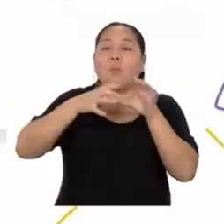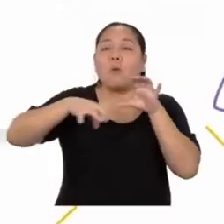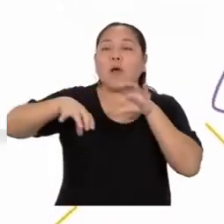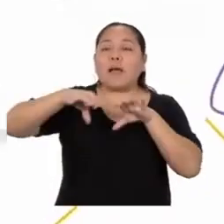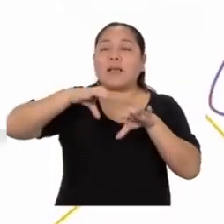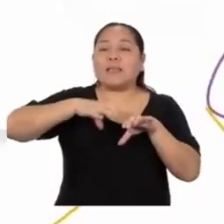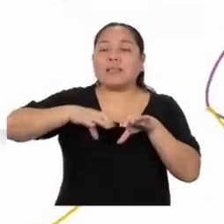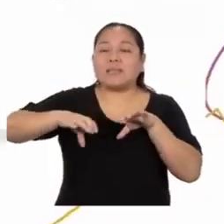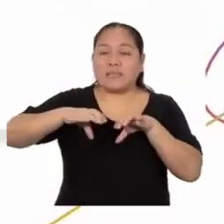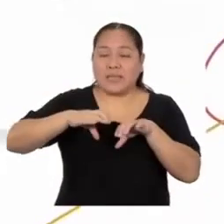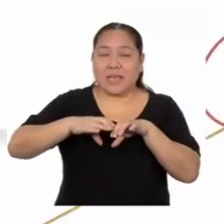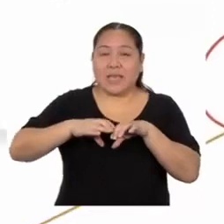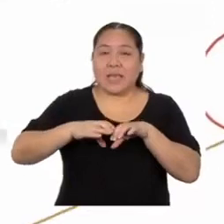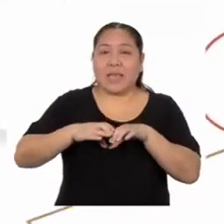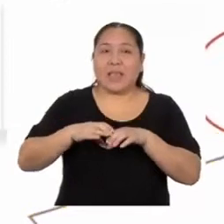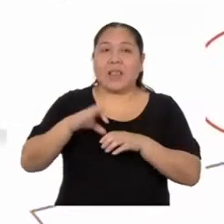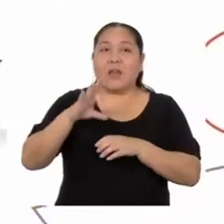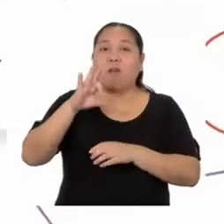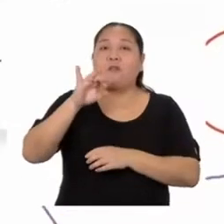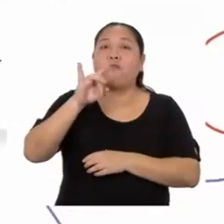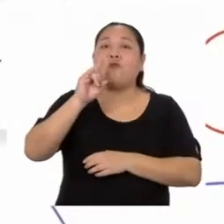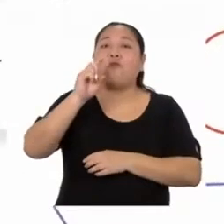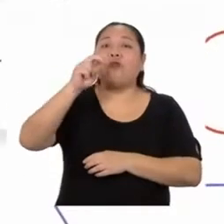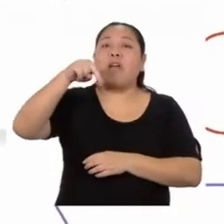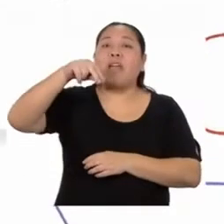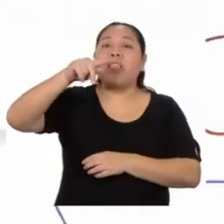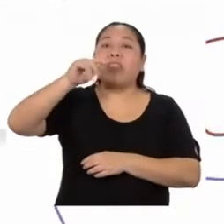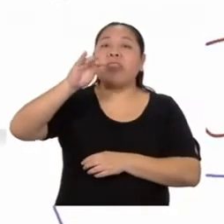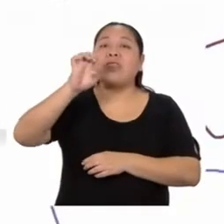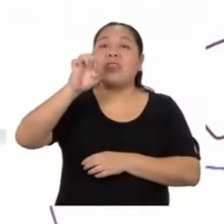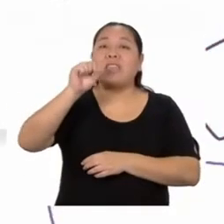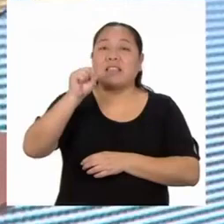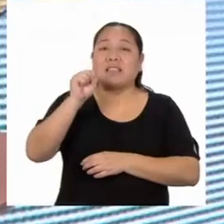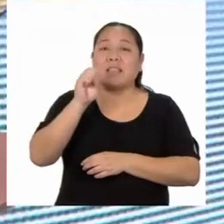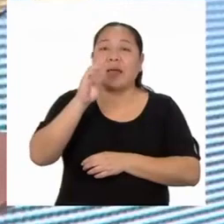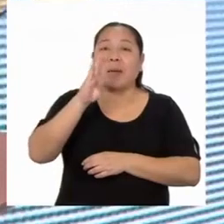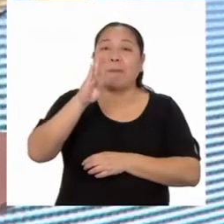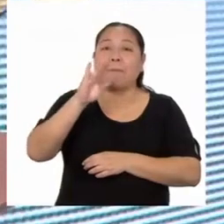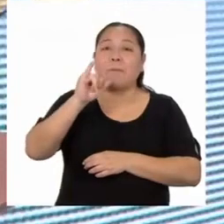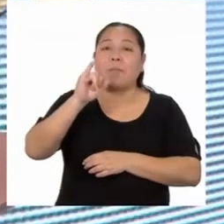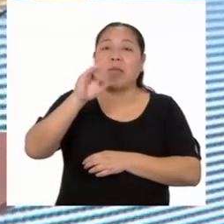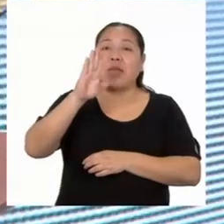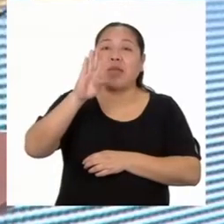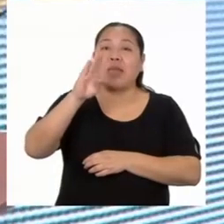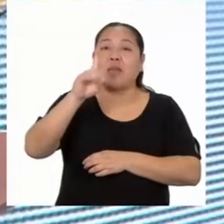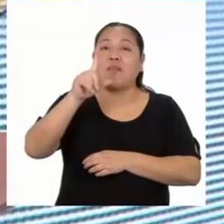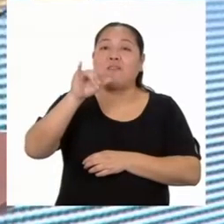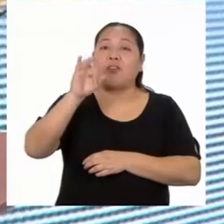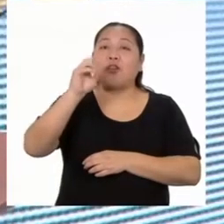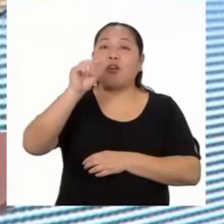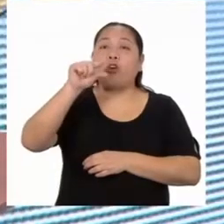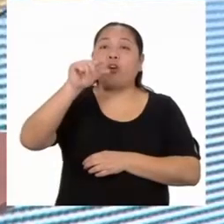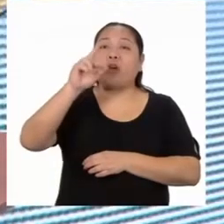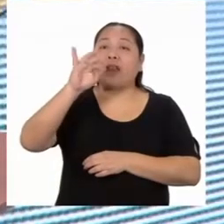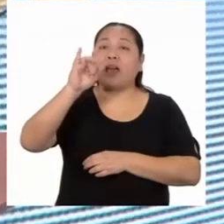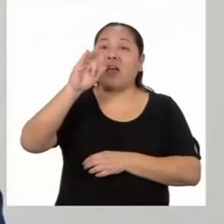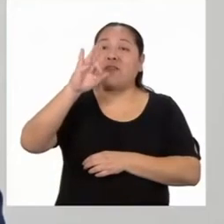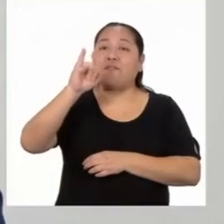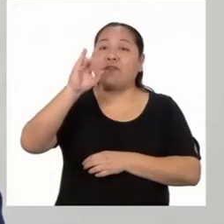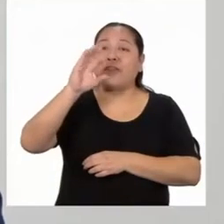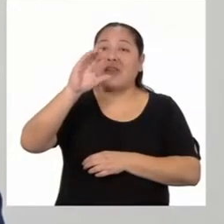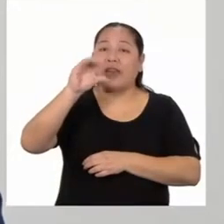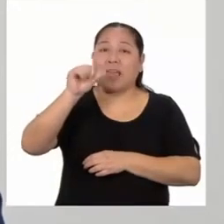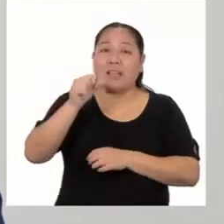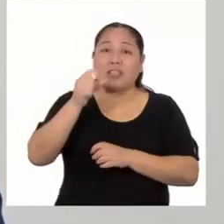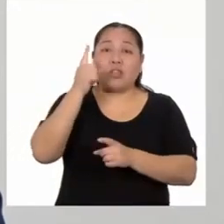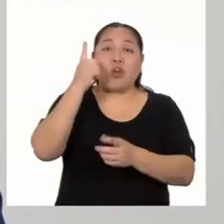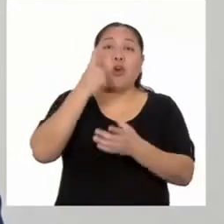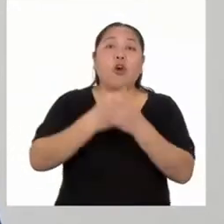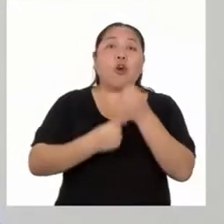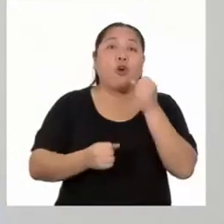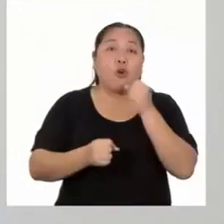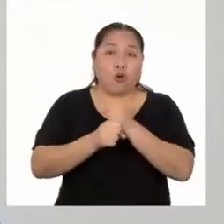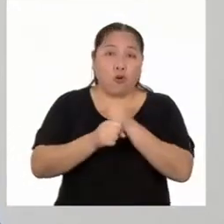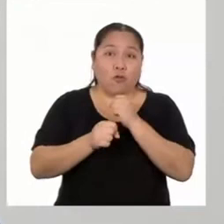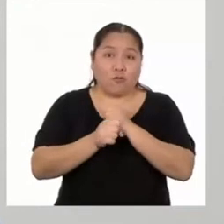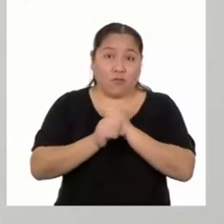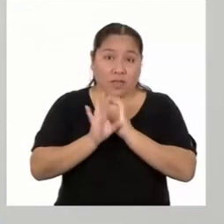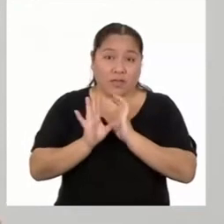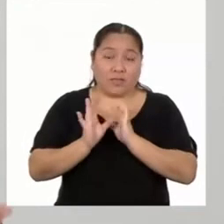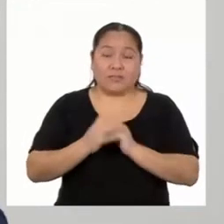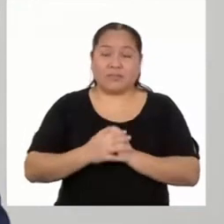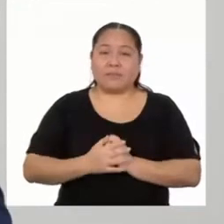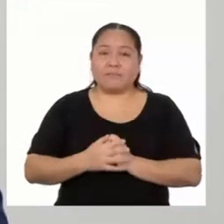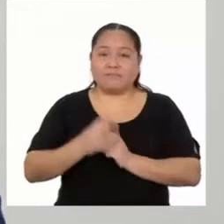de fuentes bibliográficas confiables? ¡Ya está! ¡Wow! ¡Cuánta información! Como verás, hay